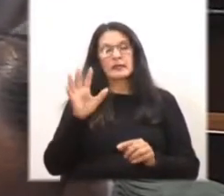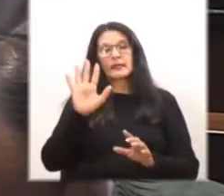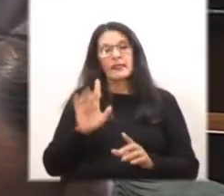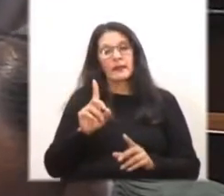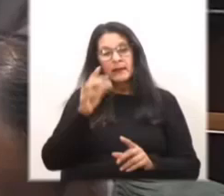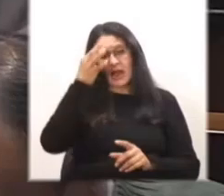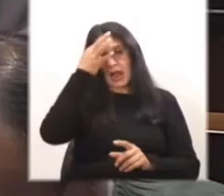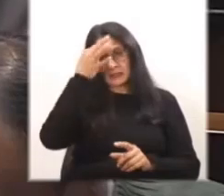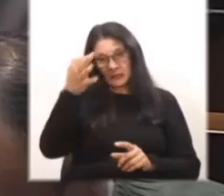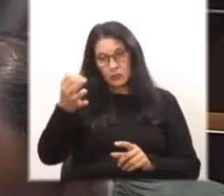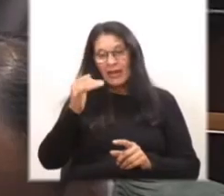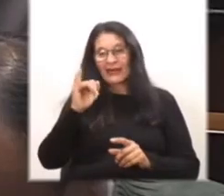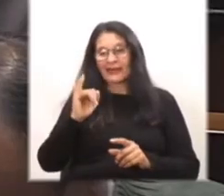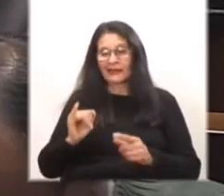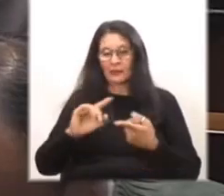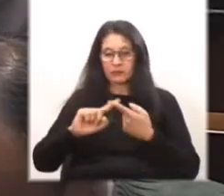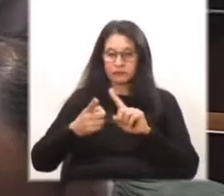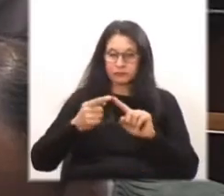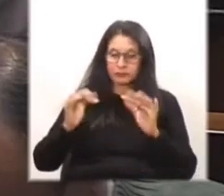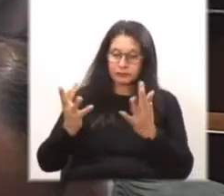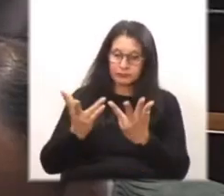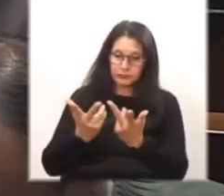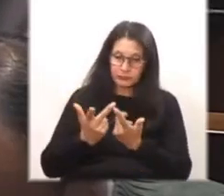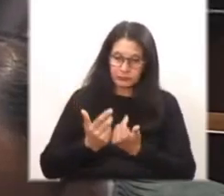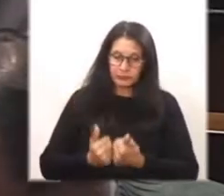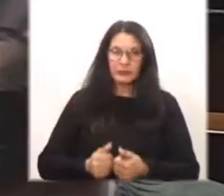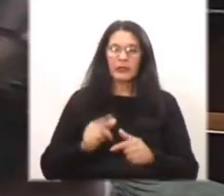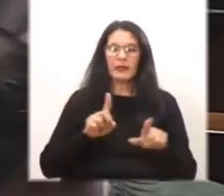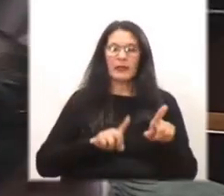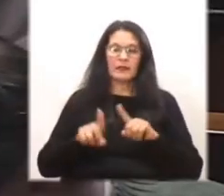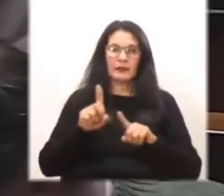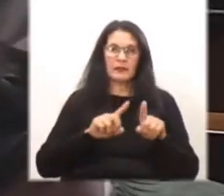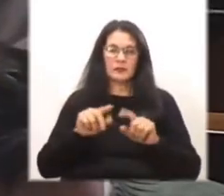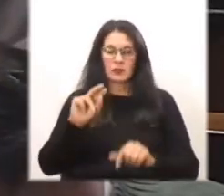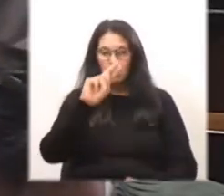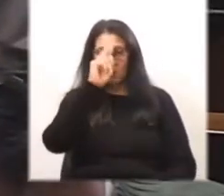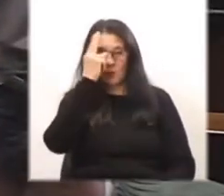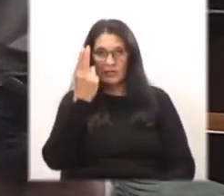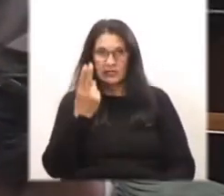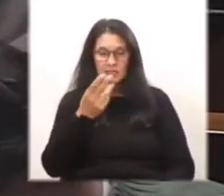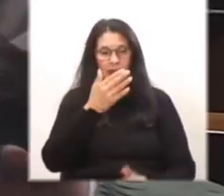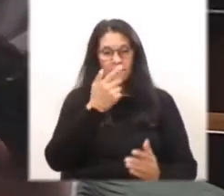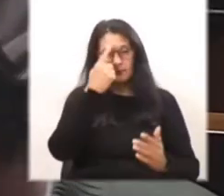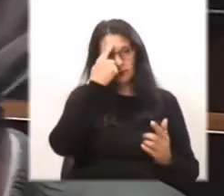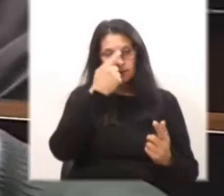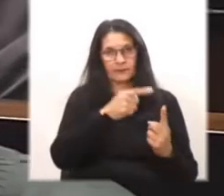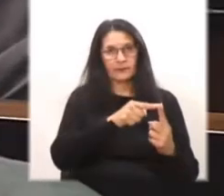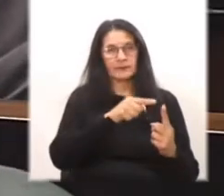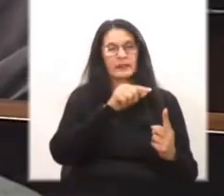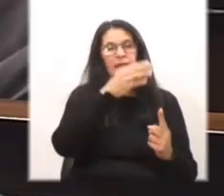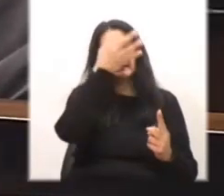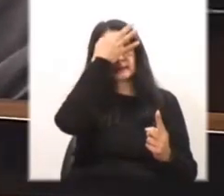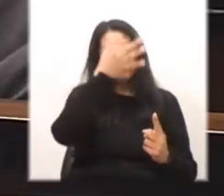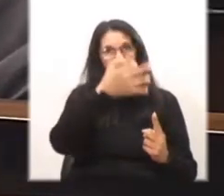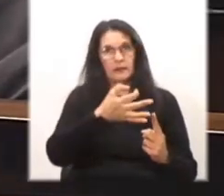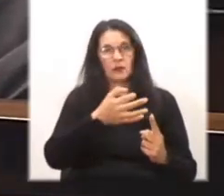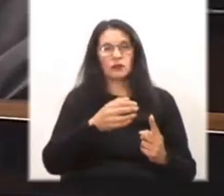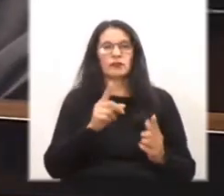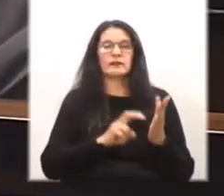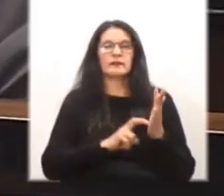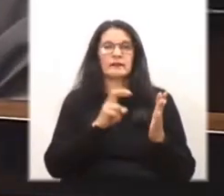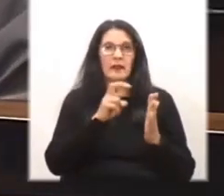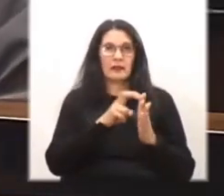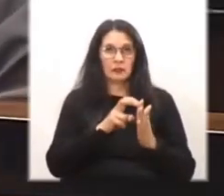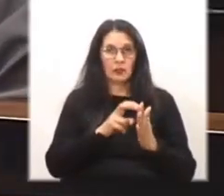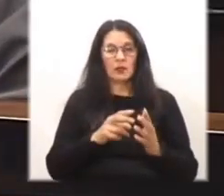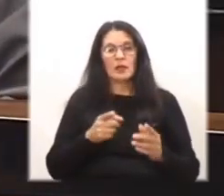y coordinar la actuación de la delegación uruguaya ante la Comisión Técnica Mixta de Salto Grande, la cual, de